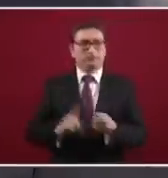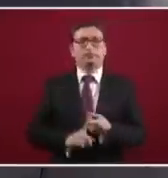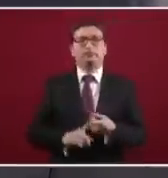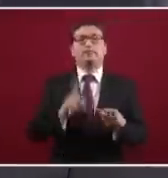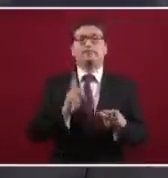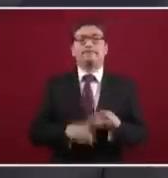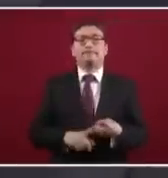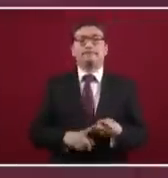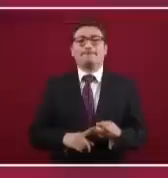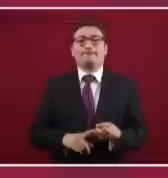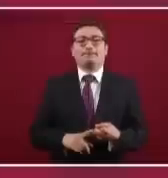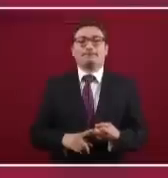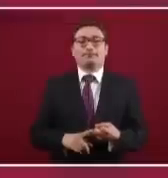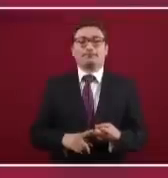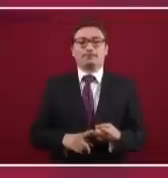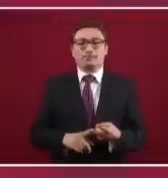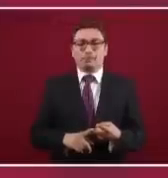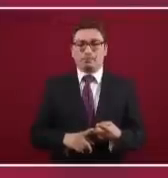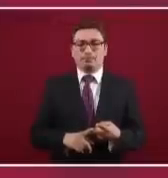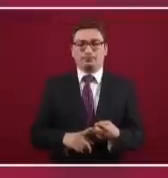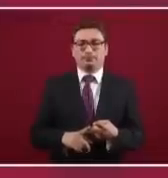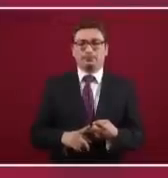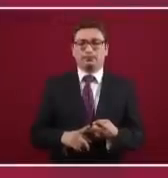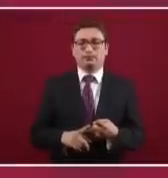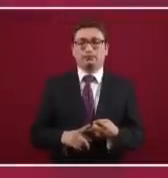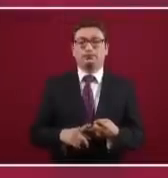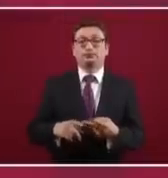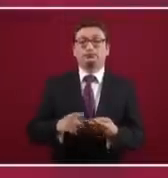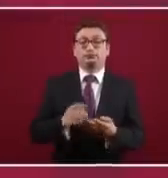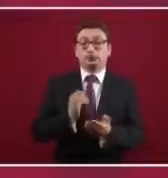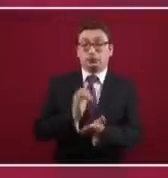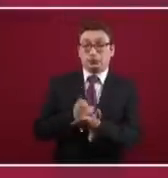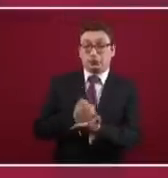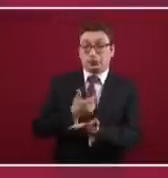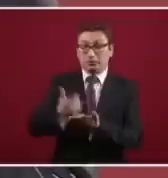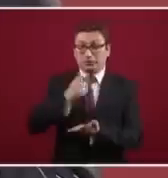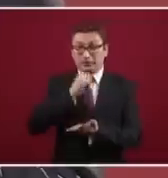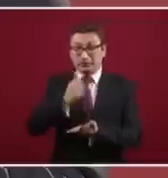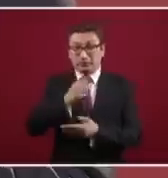ya está prohibida la condonación de impuestos,